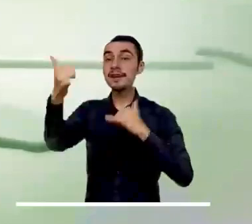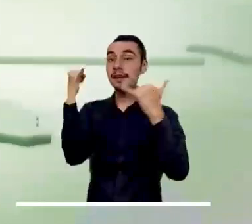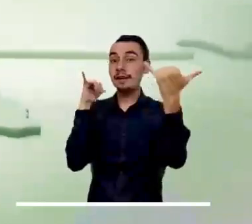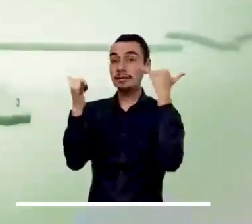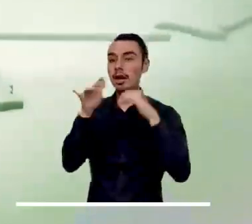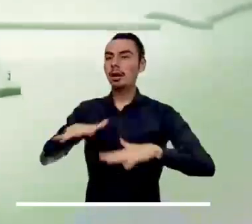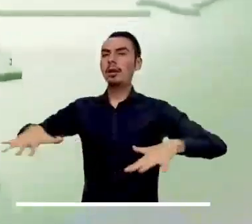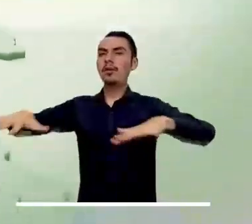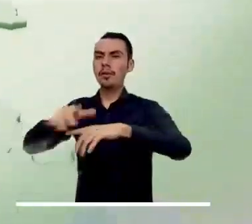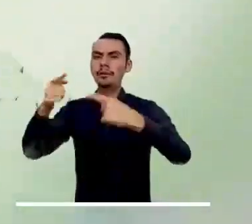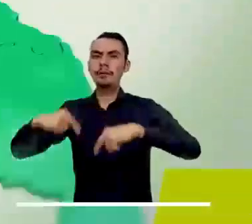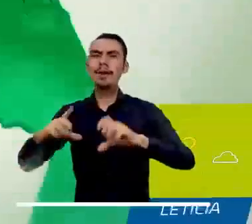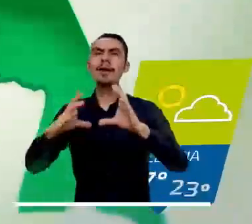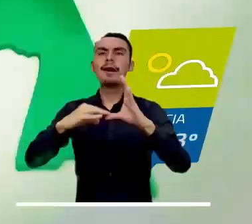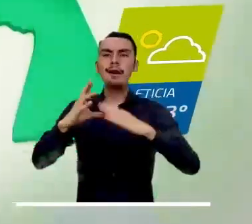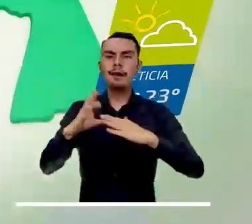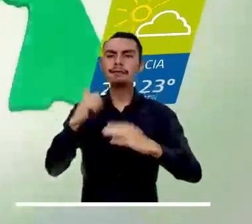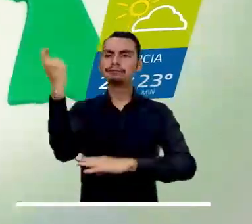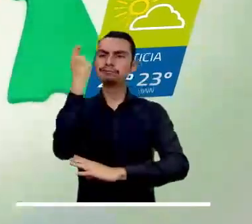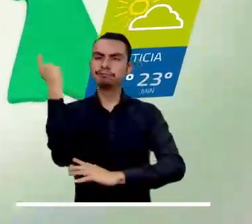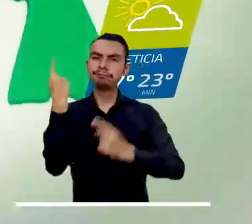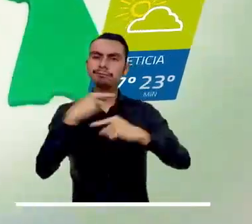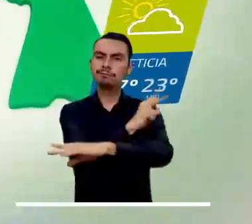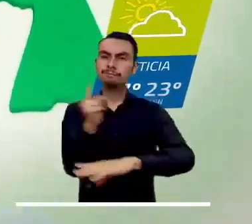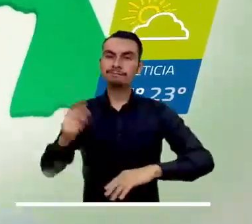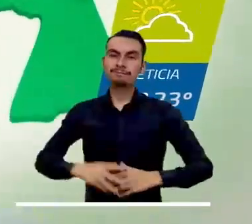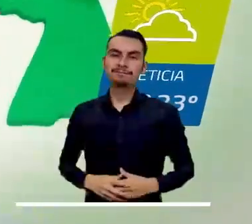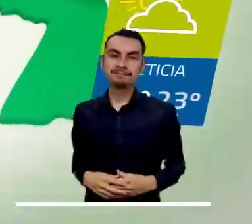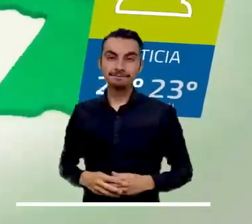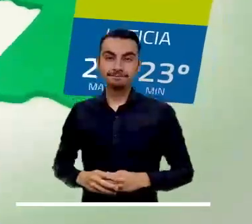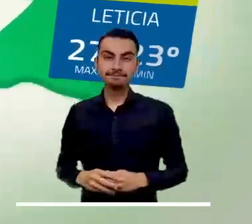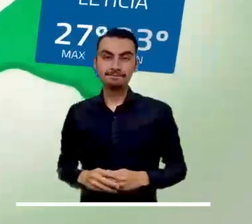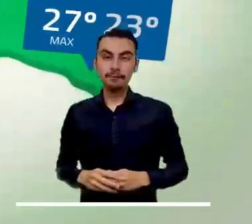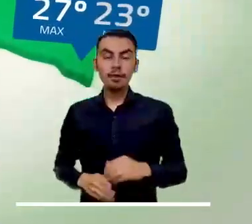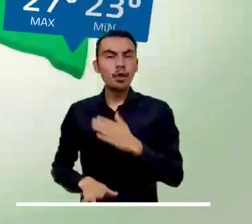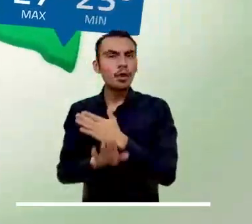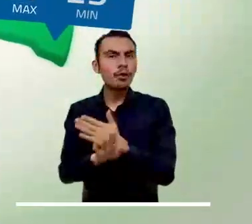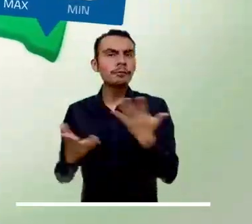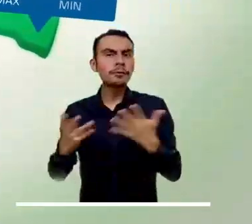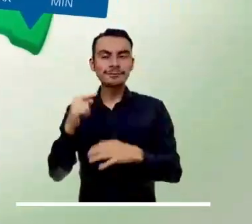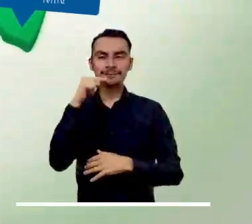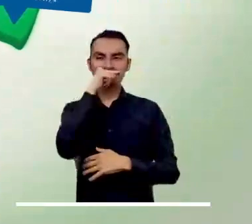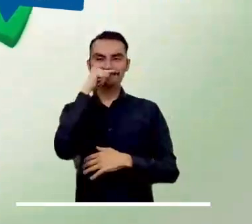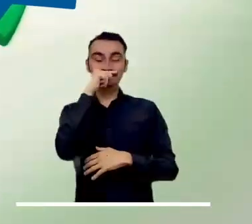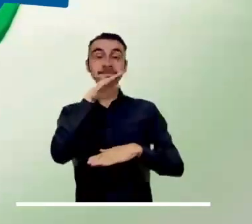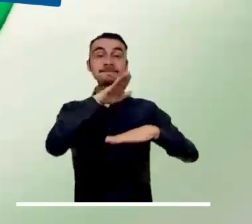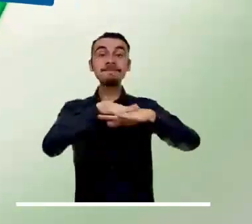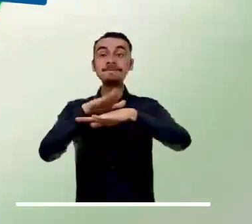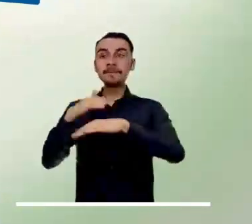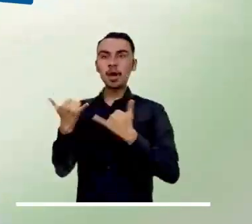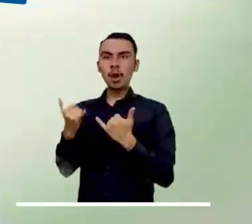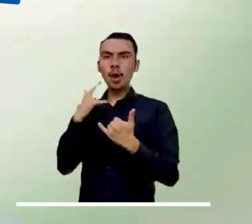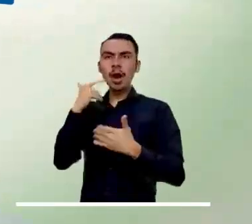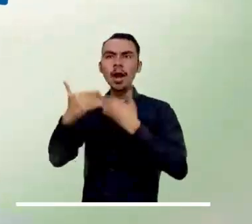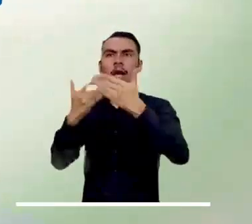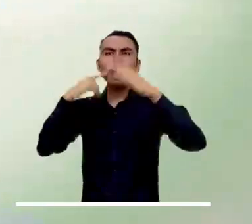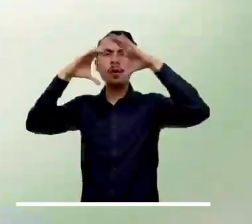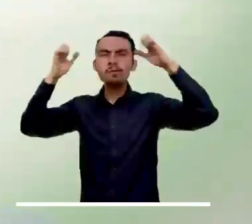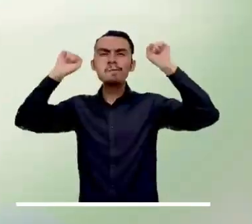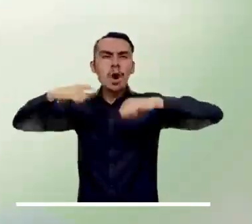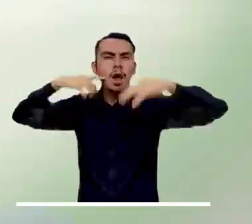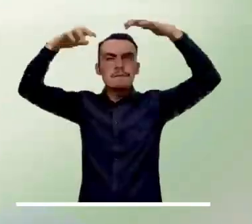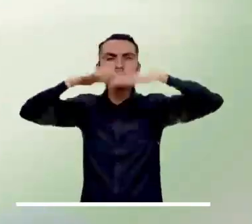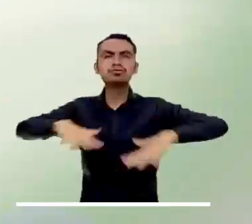En la Amazonía, las nubes y las lluvias reinarán durante la mañana. Las precipitaciones más intensas se anticipan en